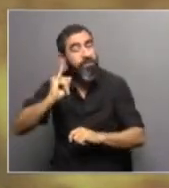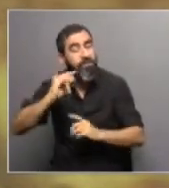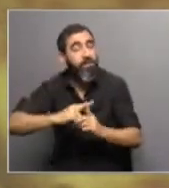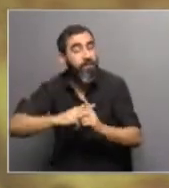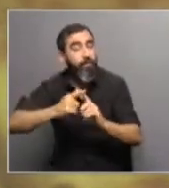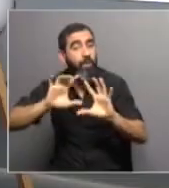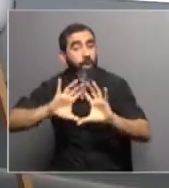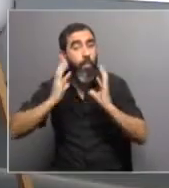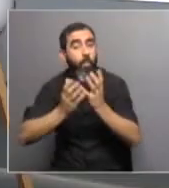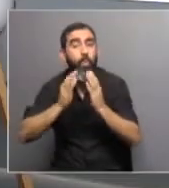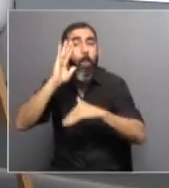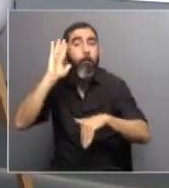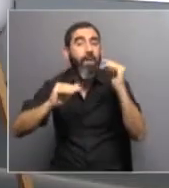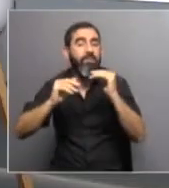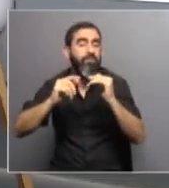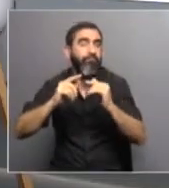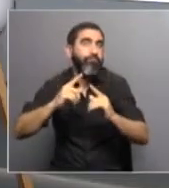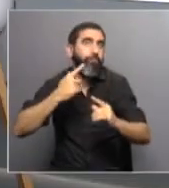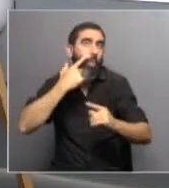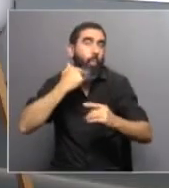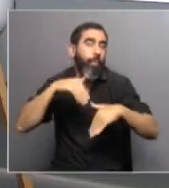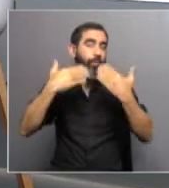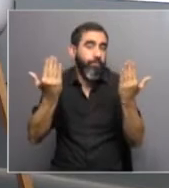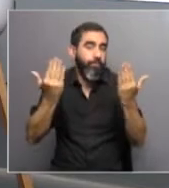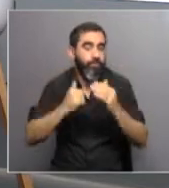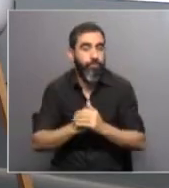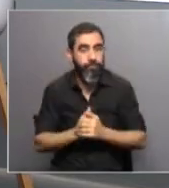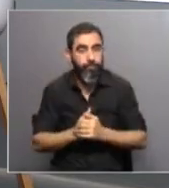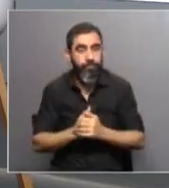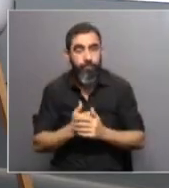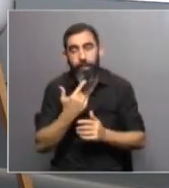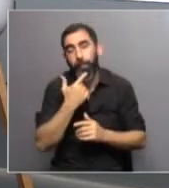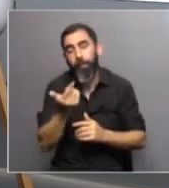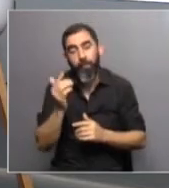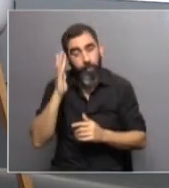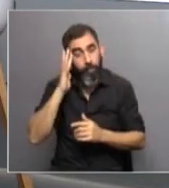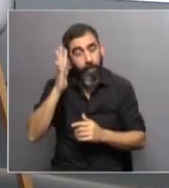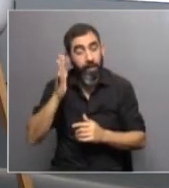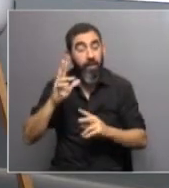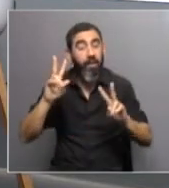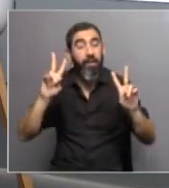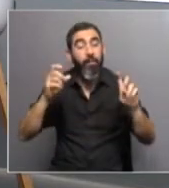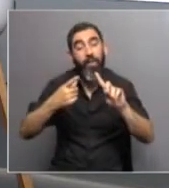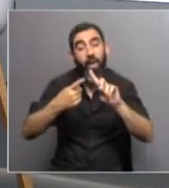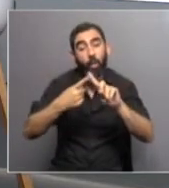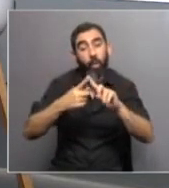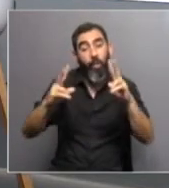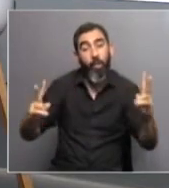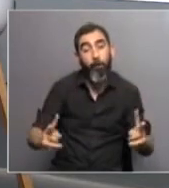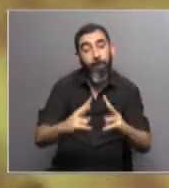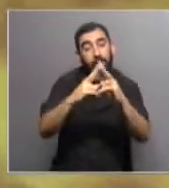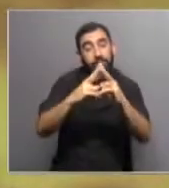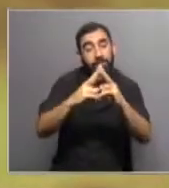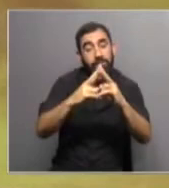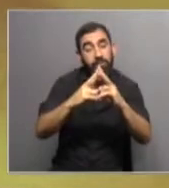del planeta supera un cierto umbral. Estamos pensando, y en particular en el Acuerdo de París, que se hizo en